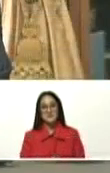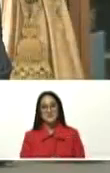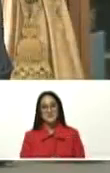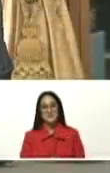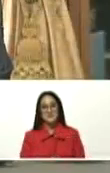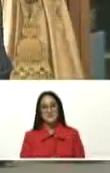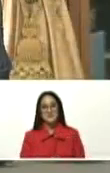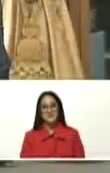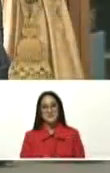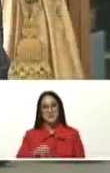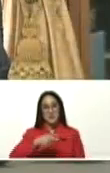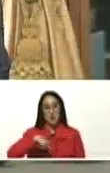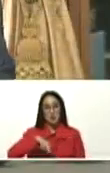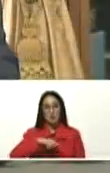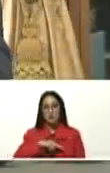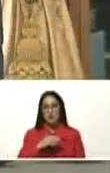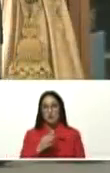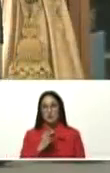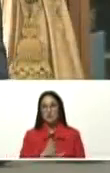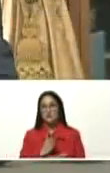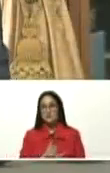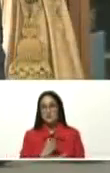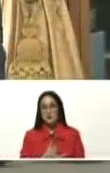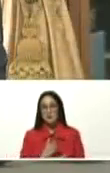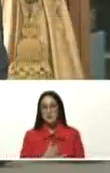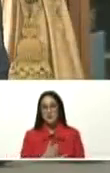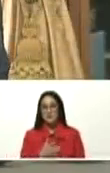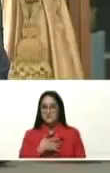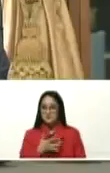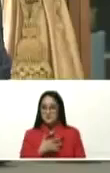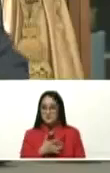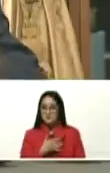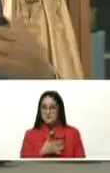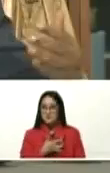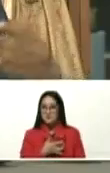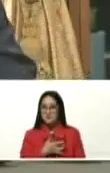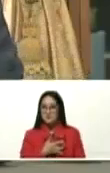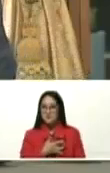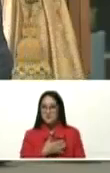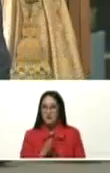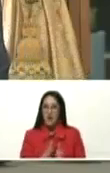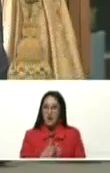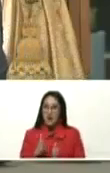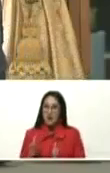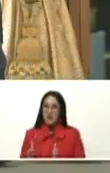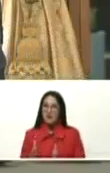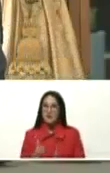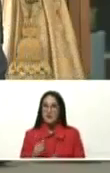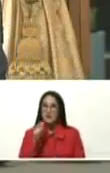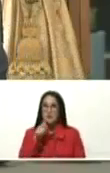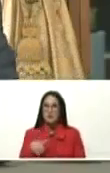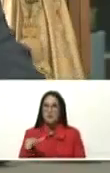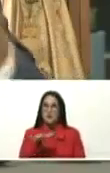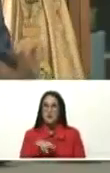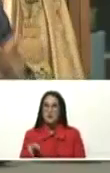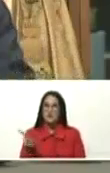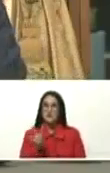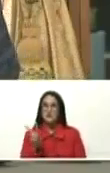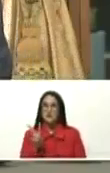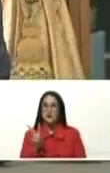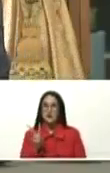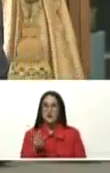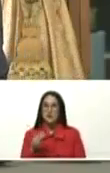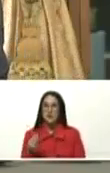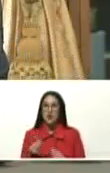Y nosotros siempre sentimos al lado del pueblo venezolano, como